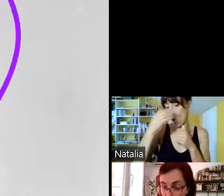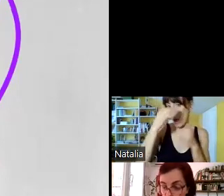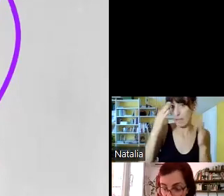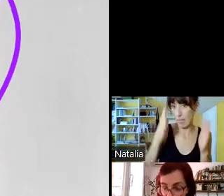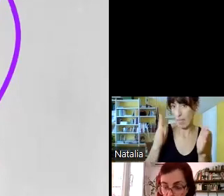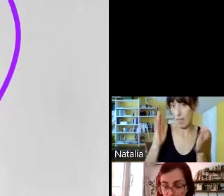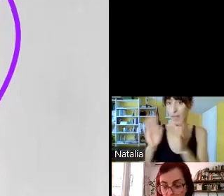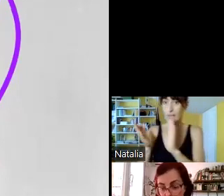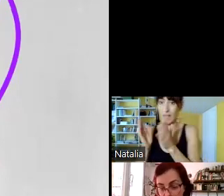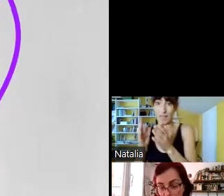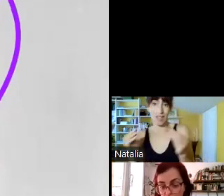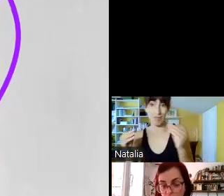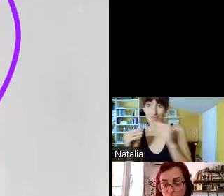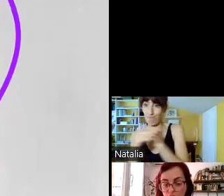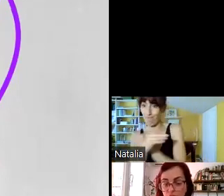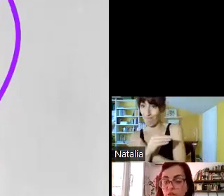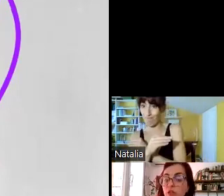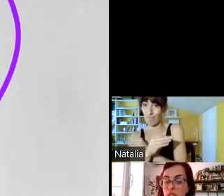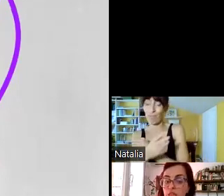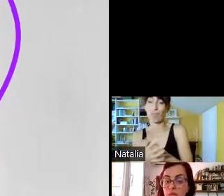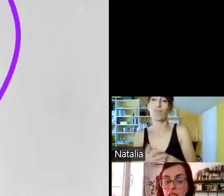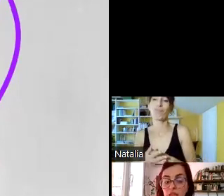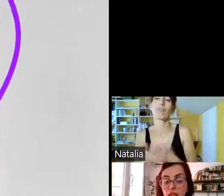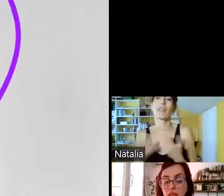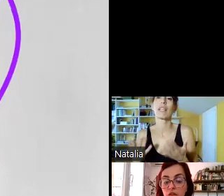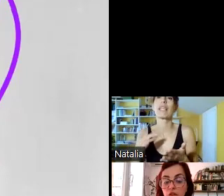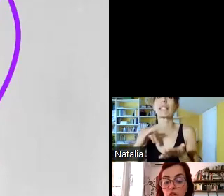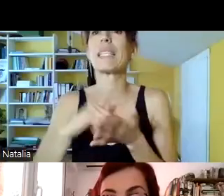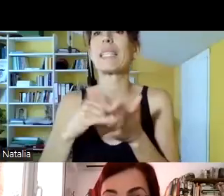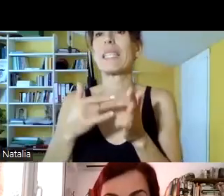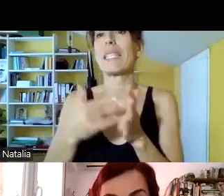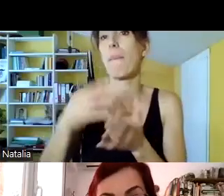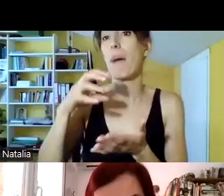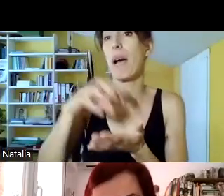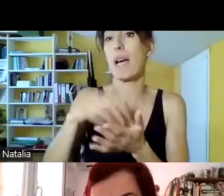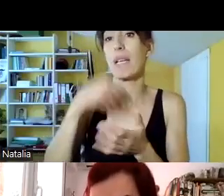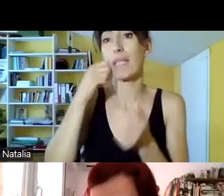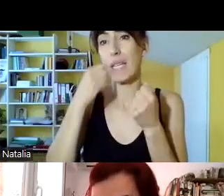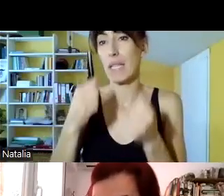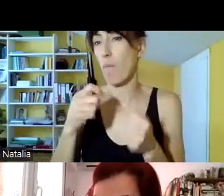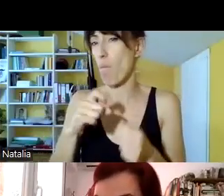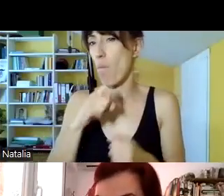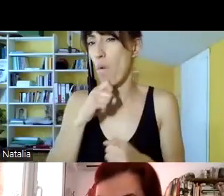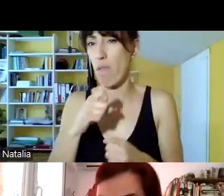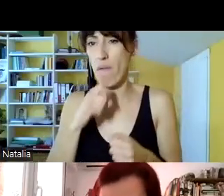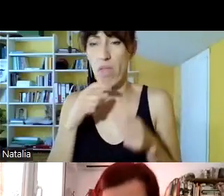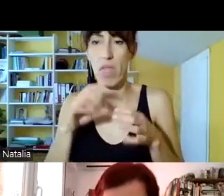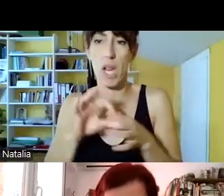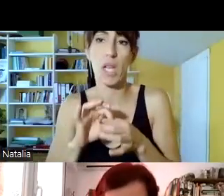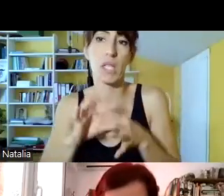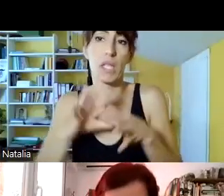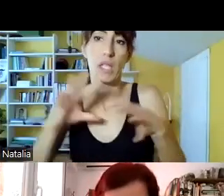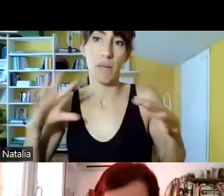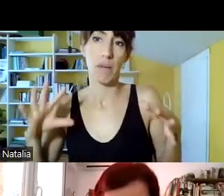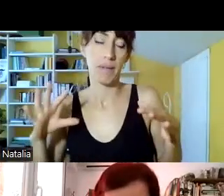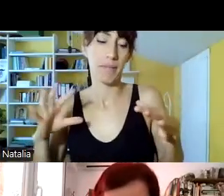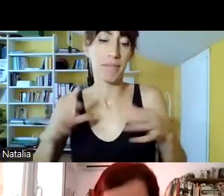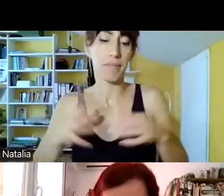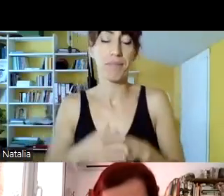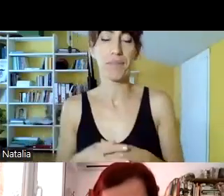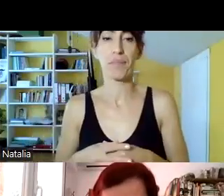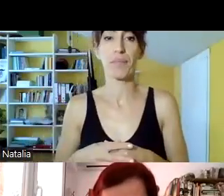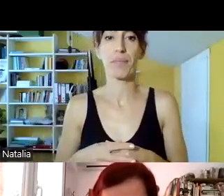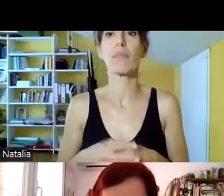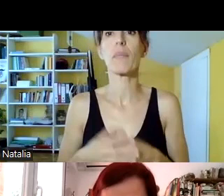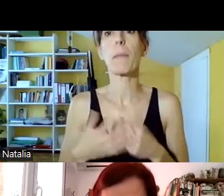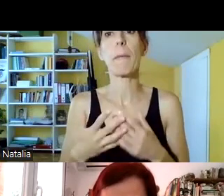tratar, ¿no? Y como dentro del sistema sanitario es difícil separar una cosa de la otra, que tienen que ver